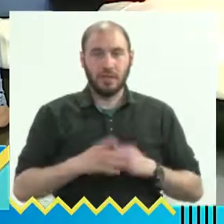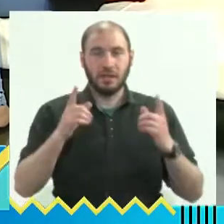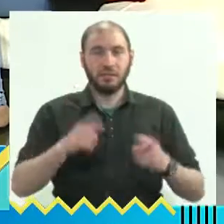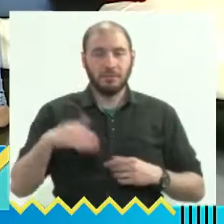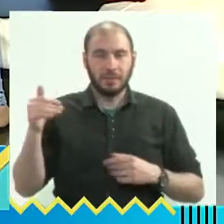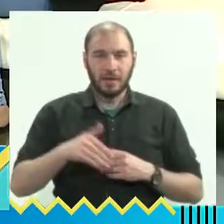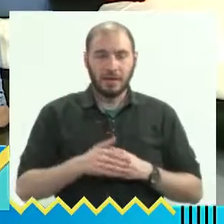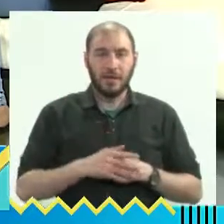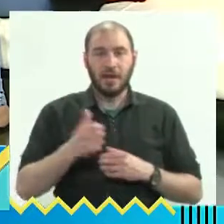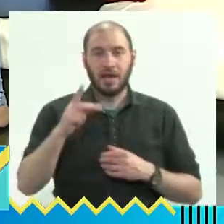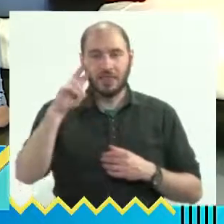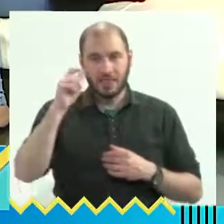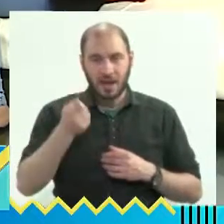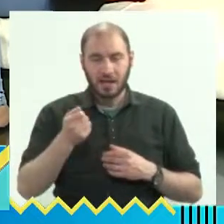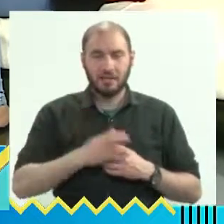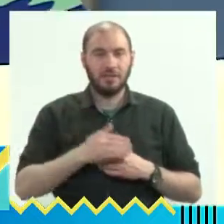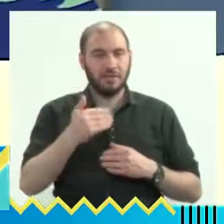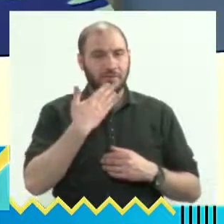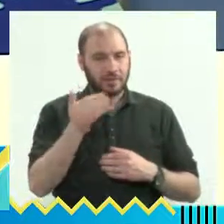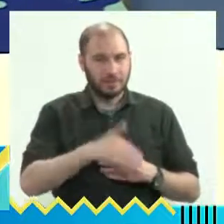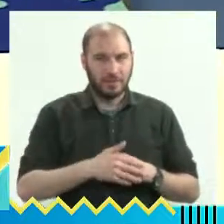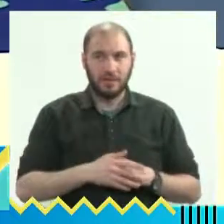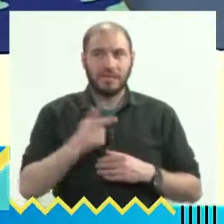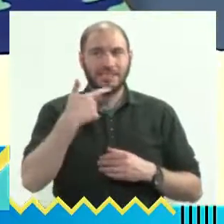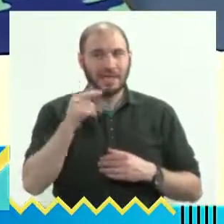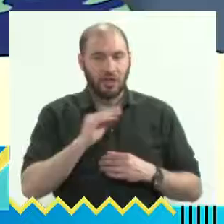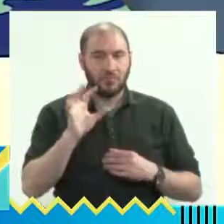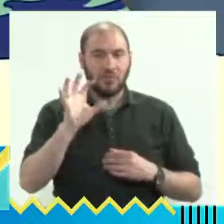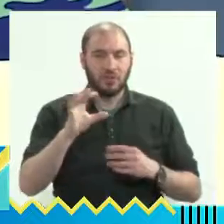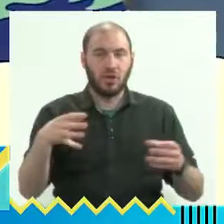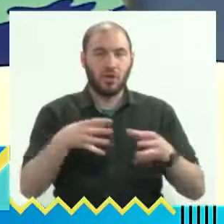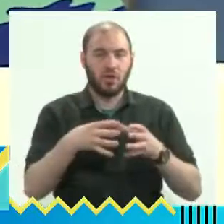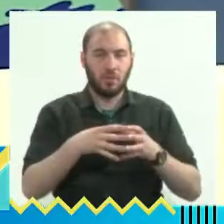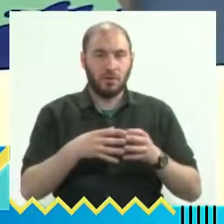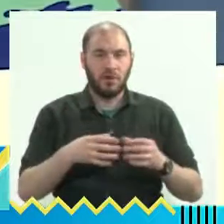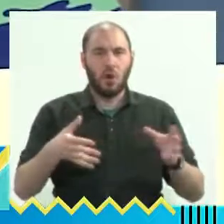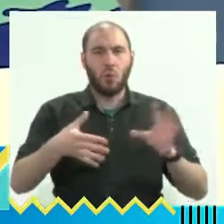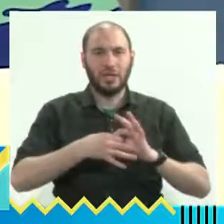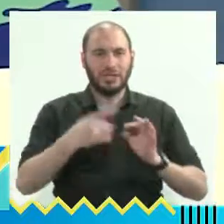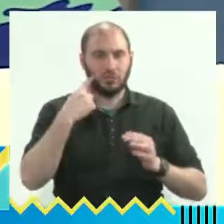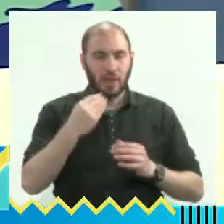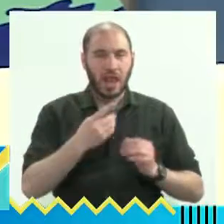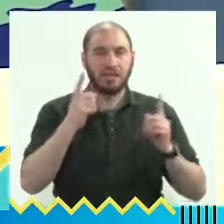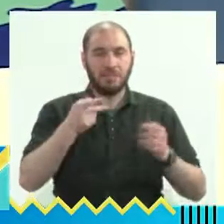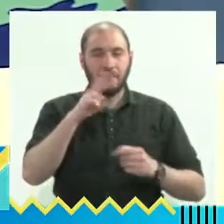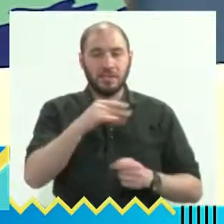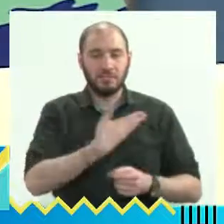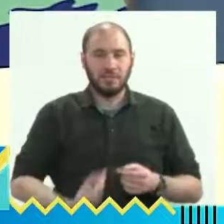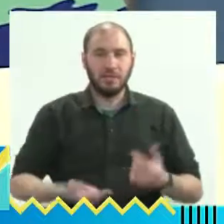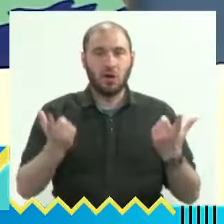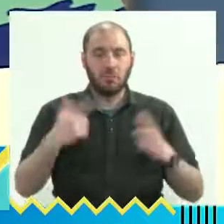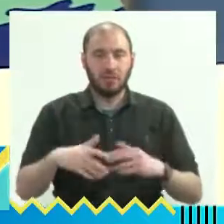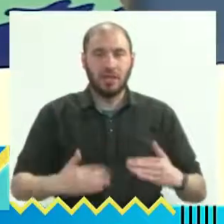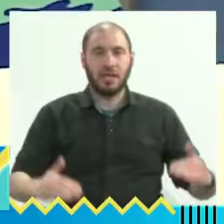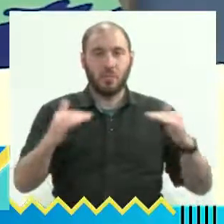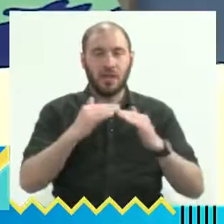Y también está con nosotros Andrea Blandini. Muchas gracias, Andrea. Senadora provincial por el bloque de Unidad Ciudadana y también es vicepresidenta de la Comisión de